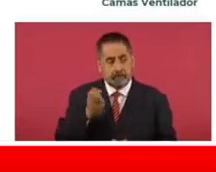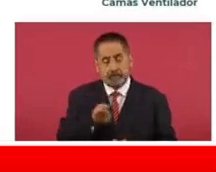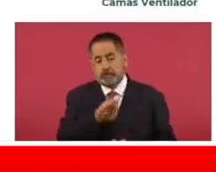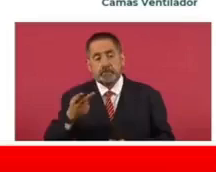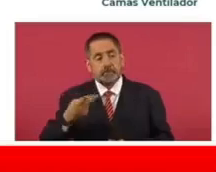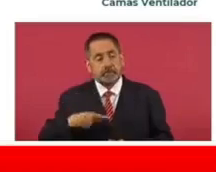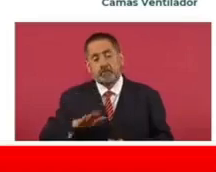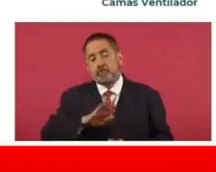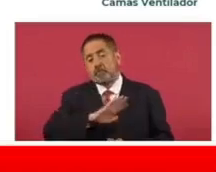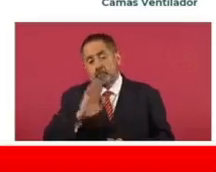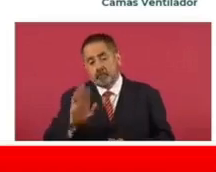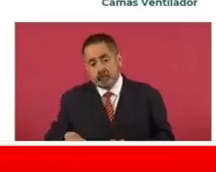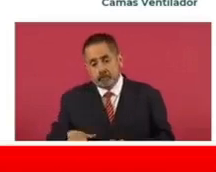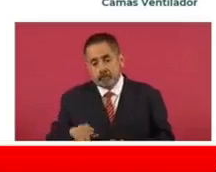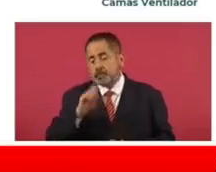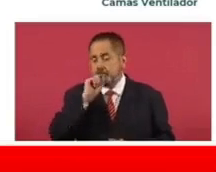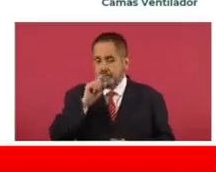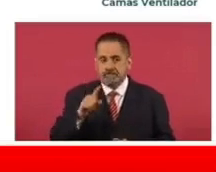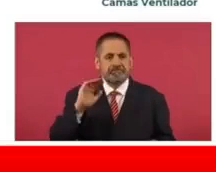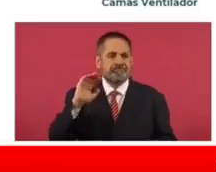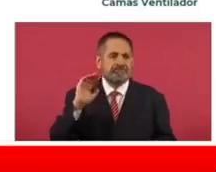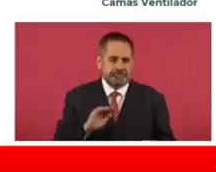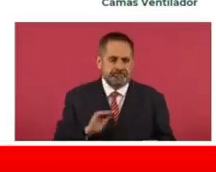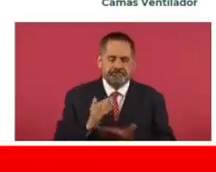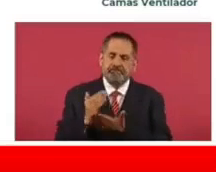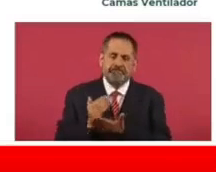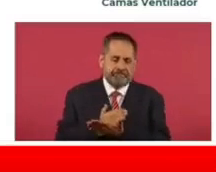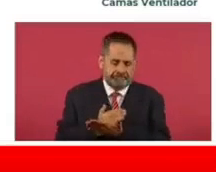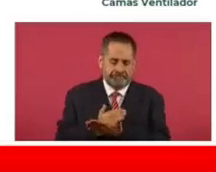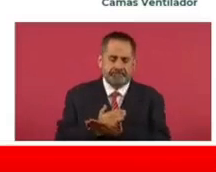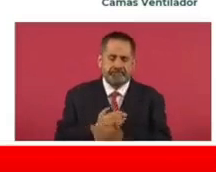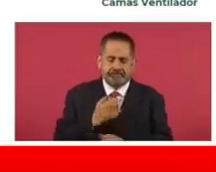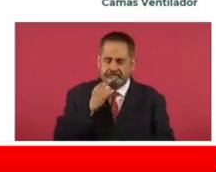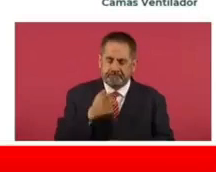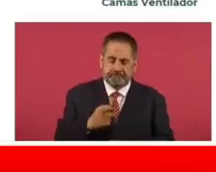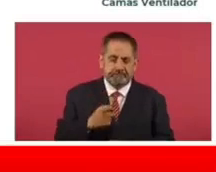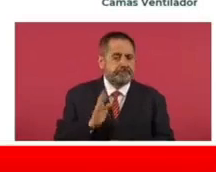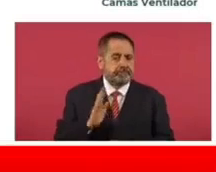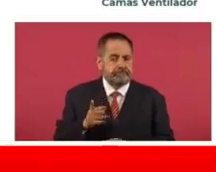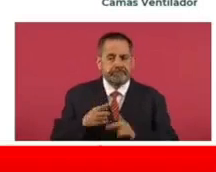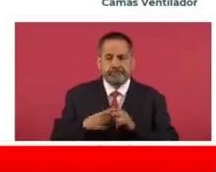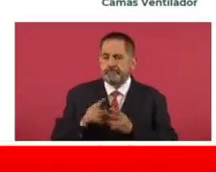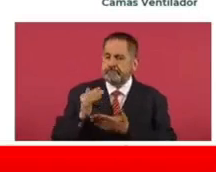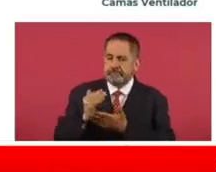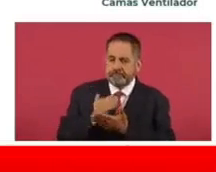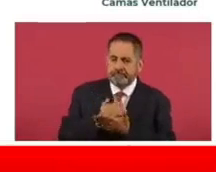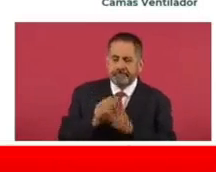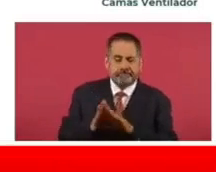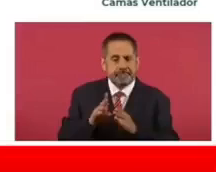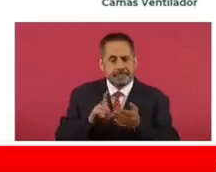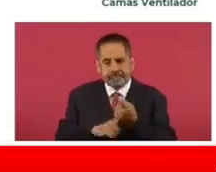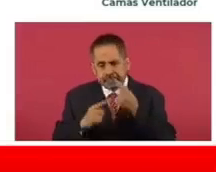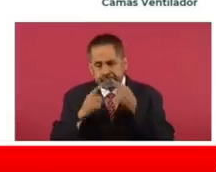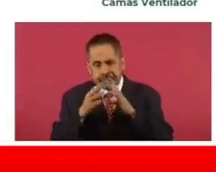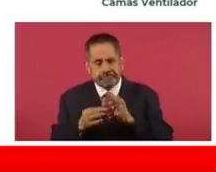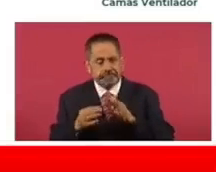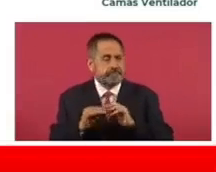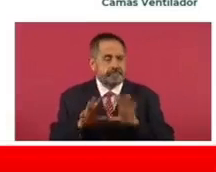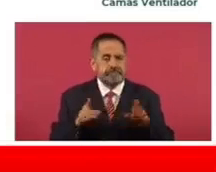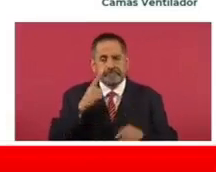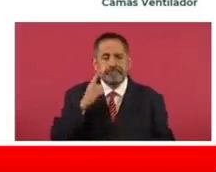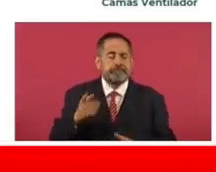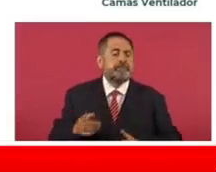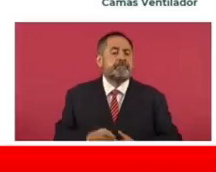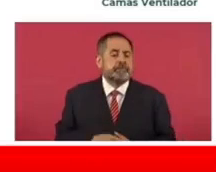mortalidad también estamos viendo ya una reducción. Entramos también a esa fase en el indicador más